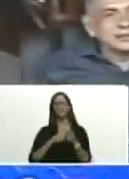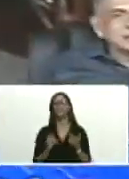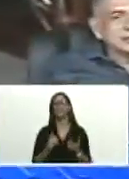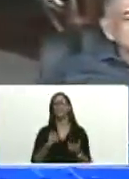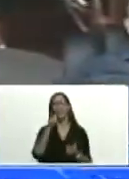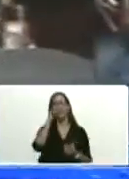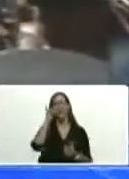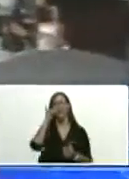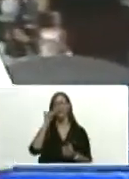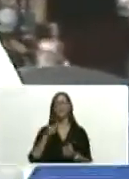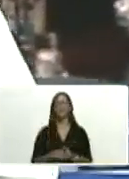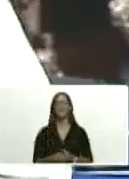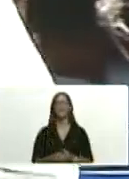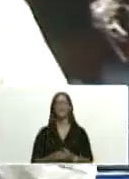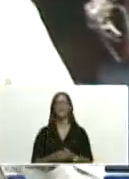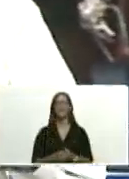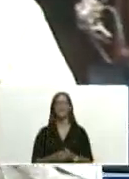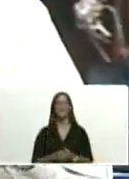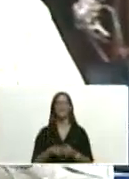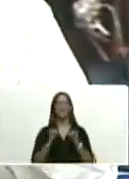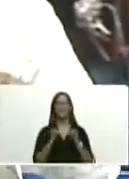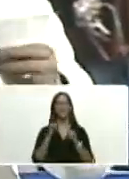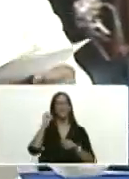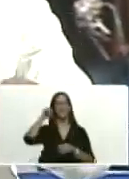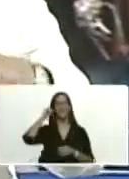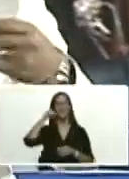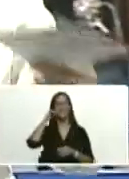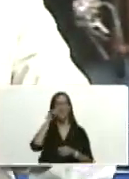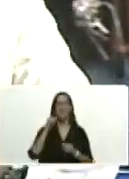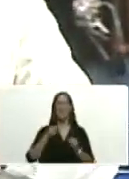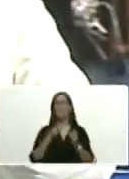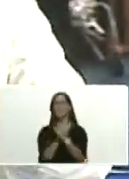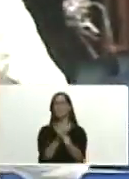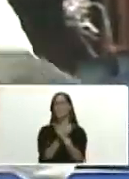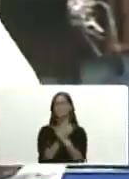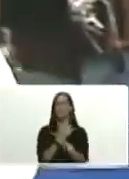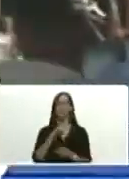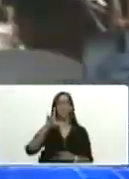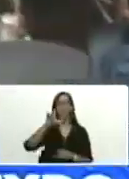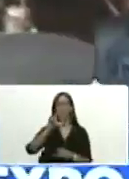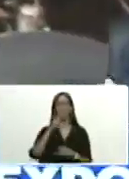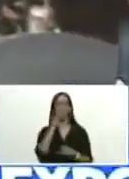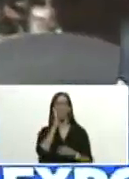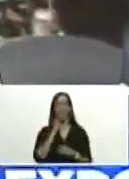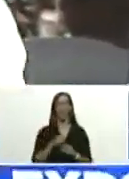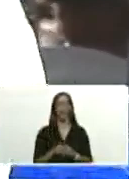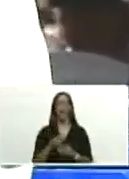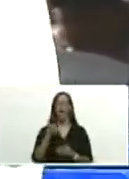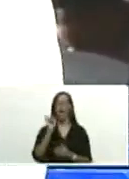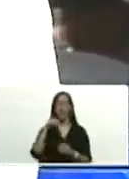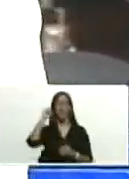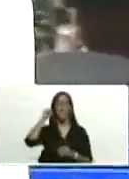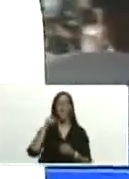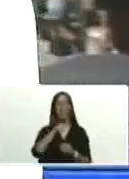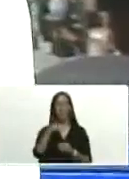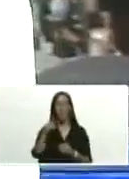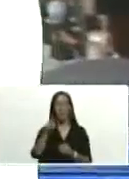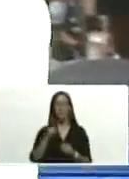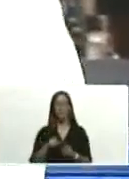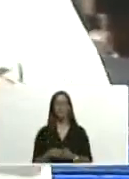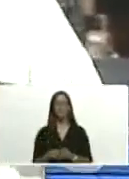camarógrafo ella siempre hace los videítos para tiktok para Instagram para Facebook hay un videito por ahí